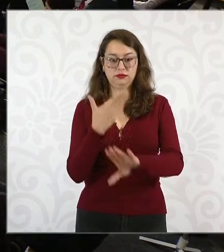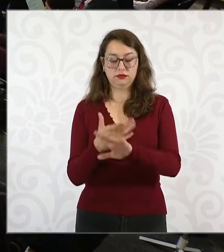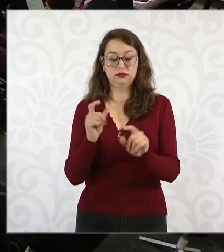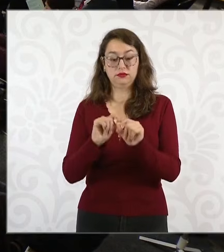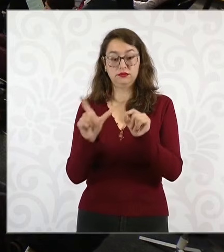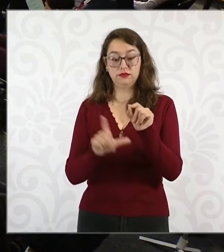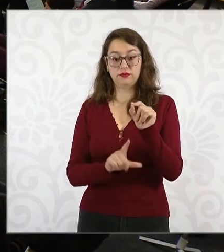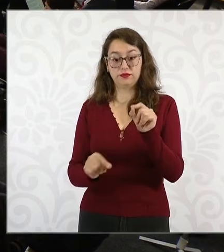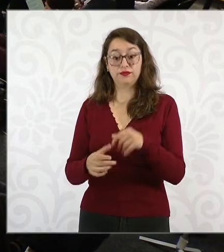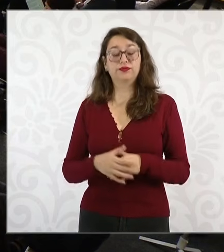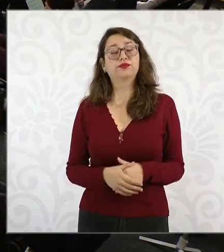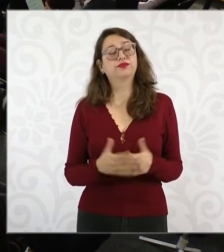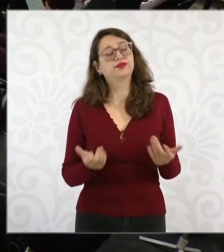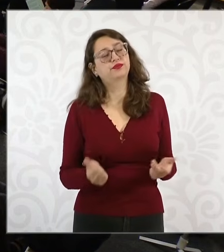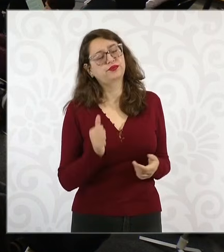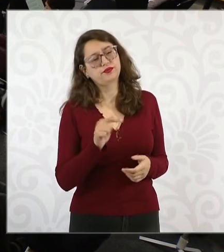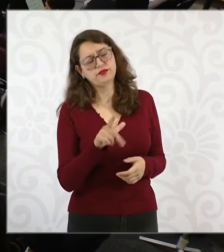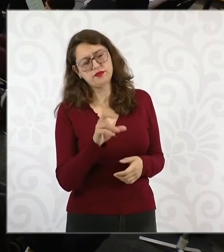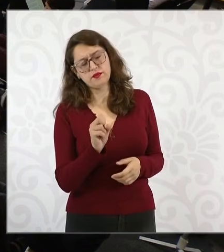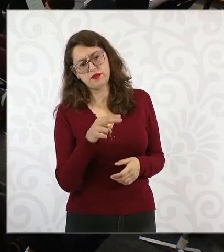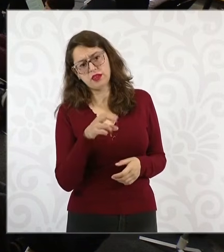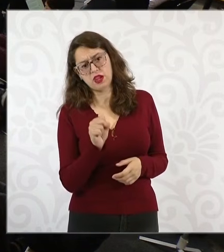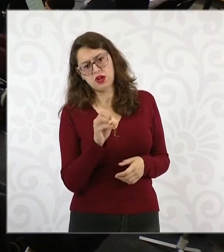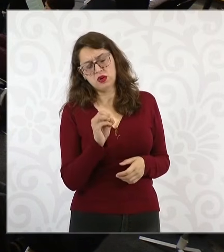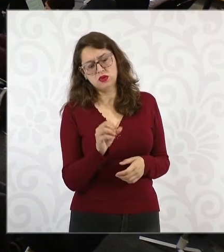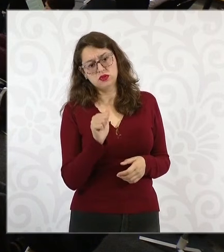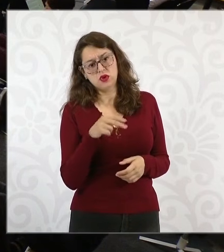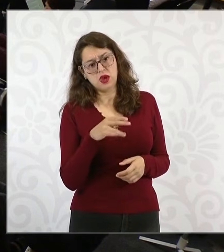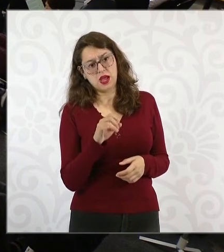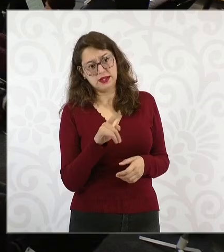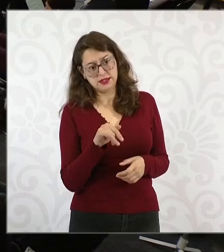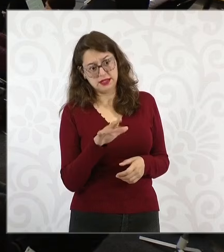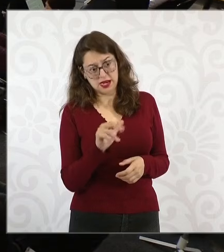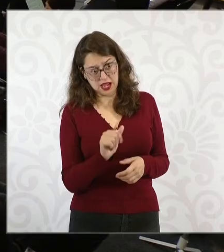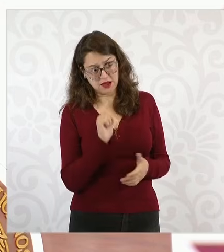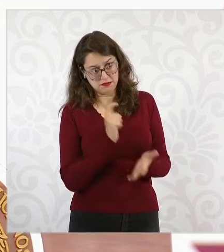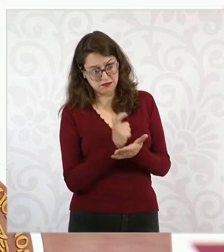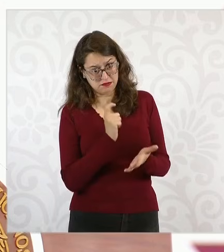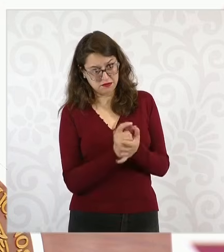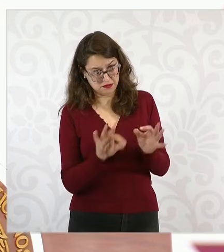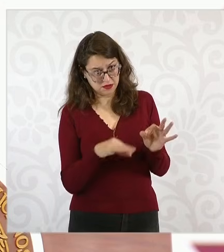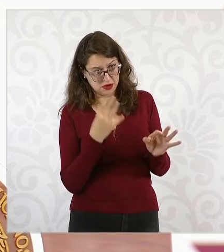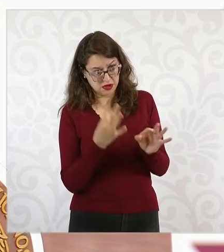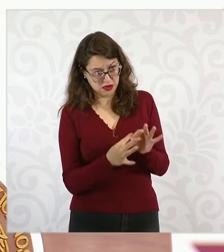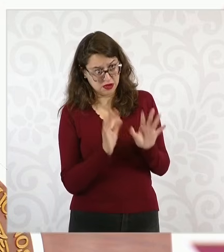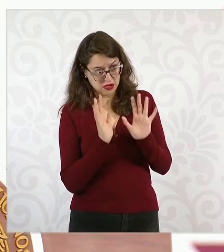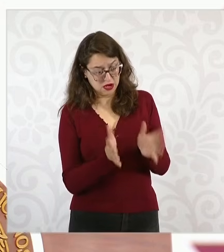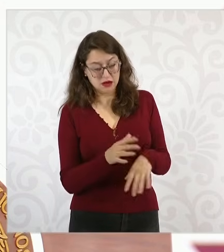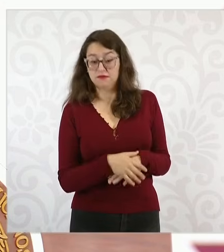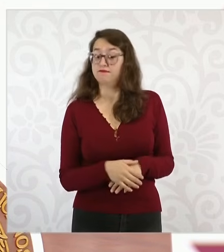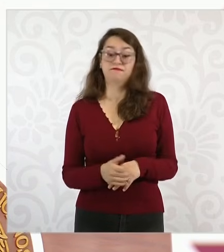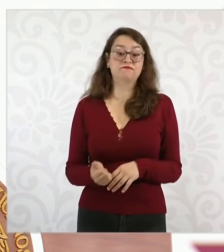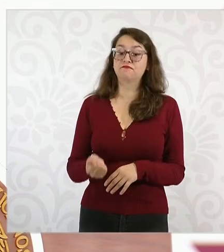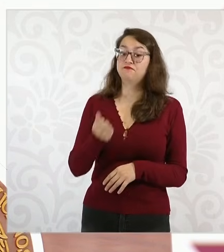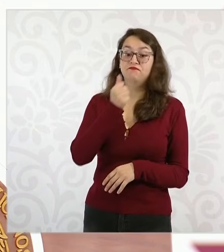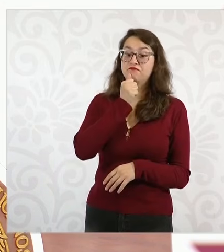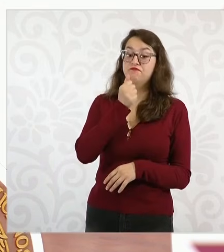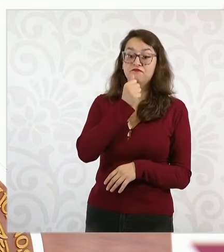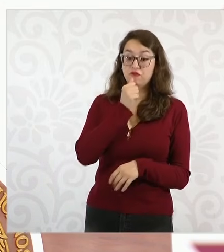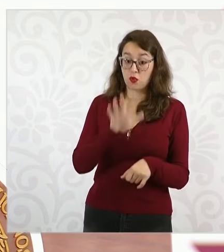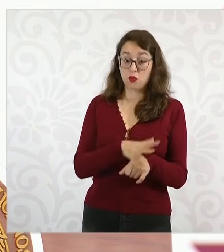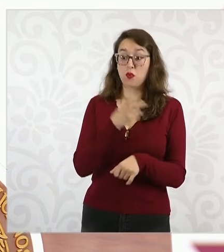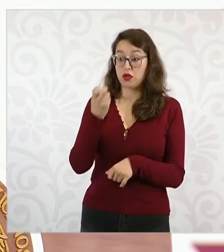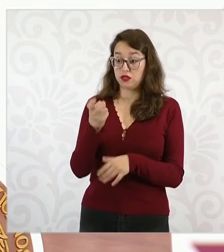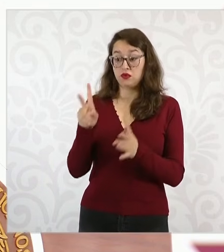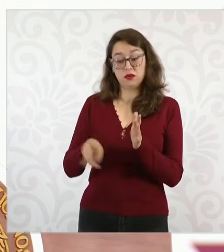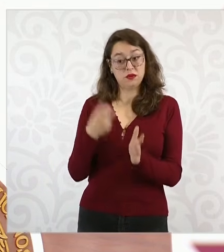también saber si Alonso Ancira ya acabó de pagar los… No ha acabado de pagar, y también por eso se reavivó esta orden de